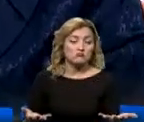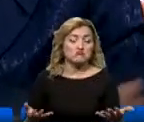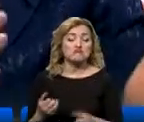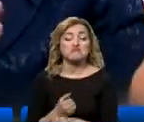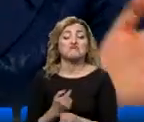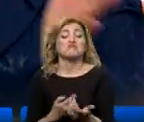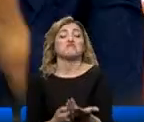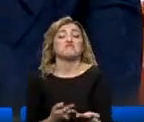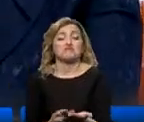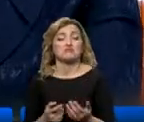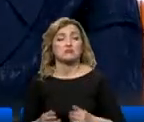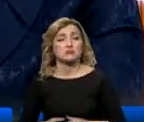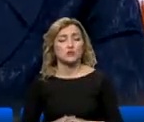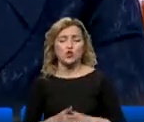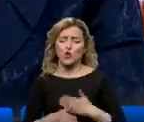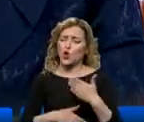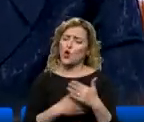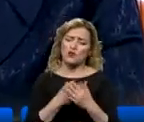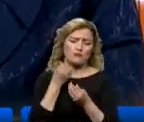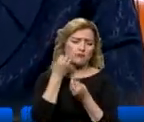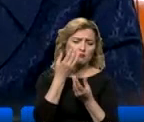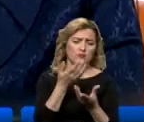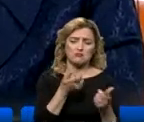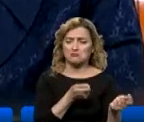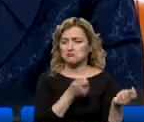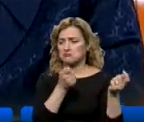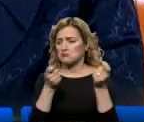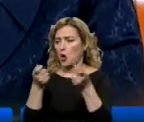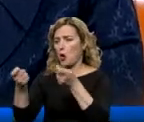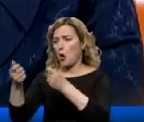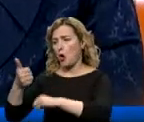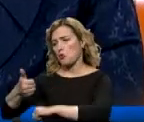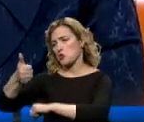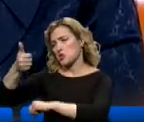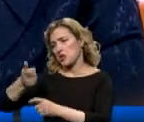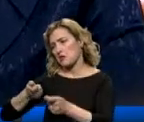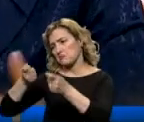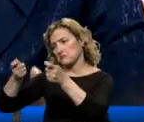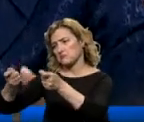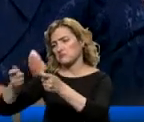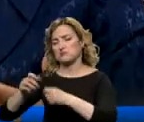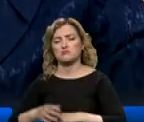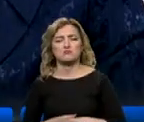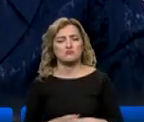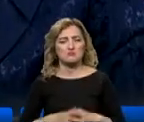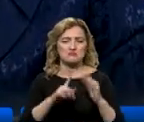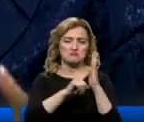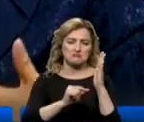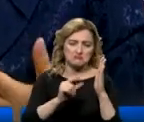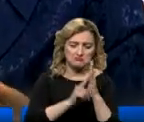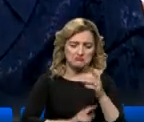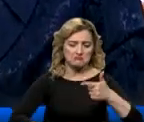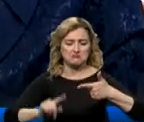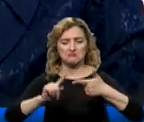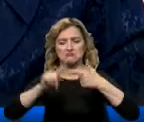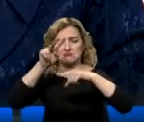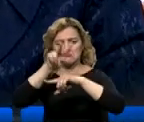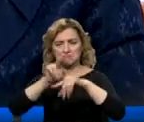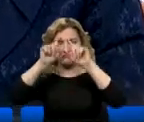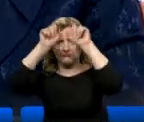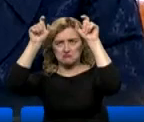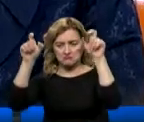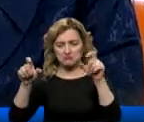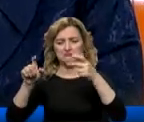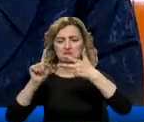manera, es remitir la información a los organismos competentes. Servicio de Rentas Internas, Superintendencia de